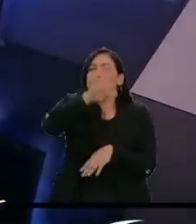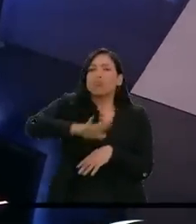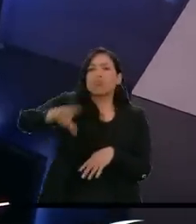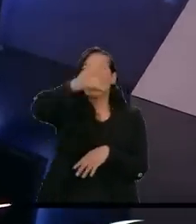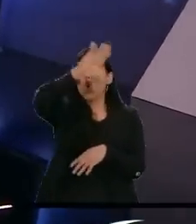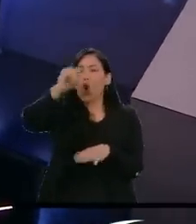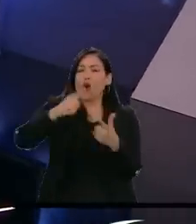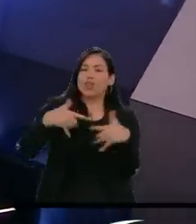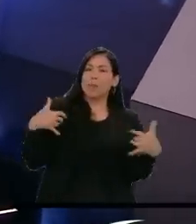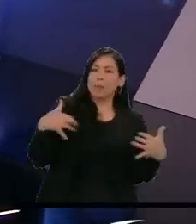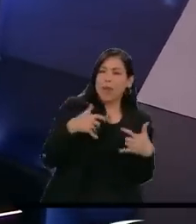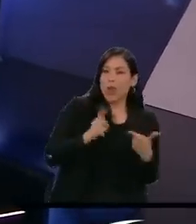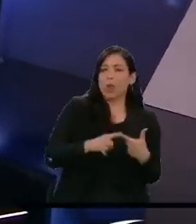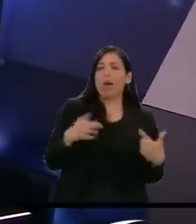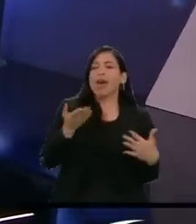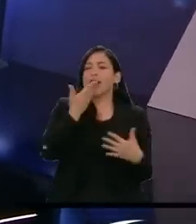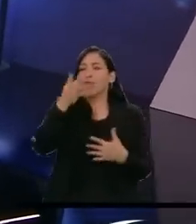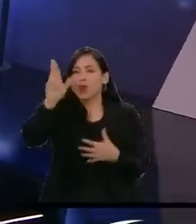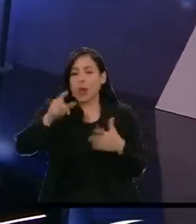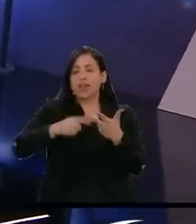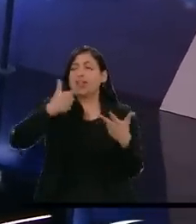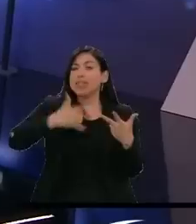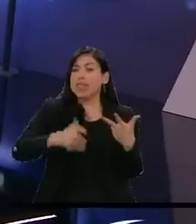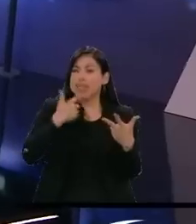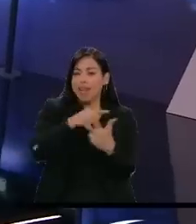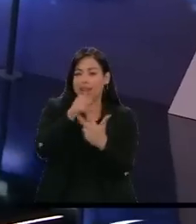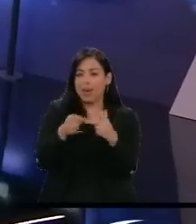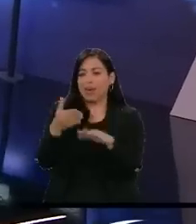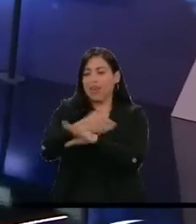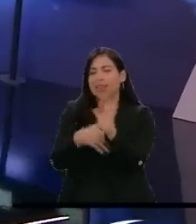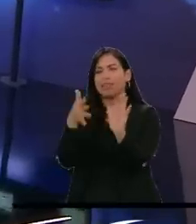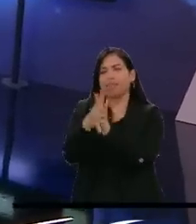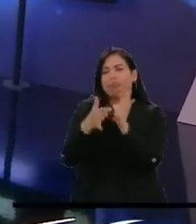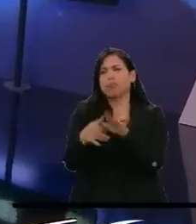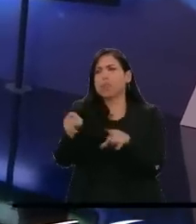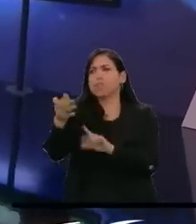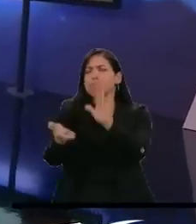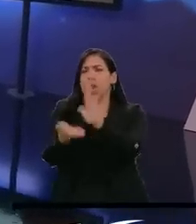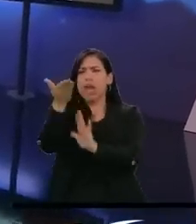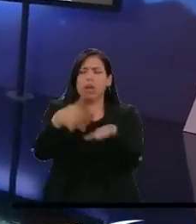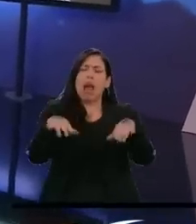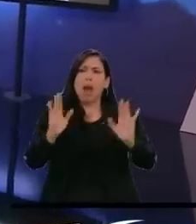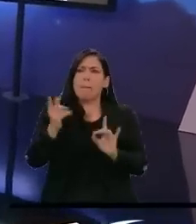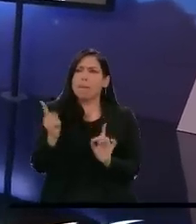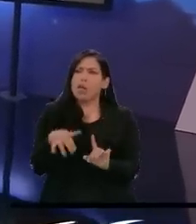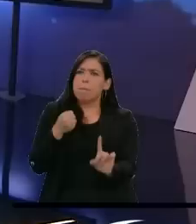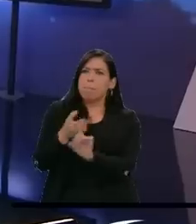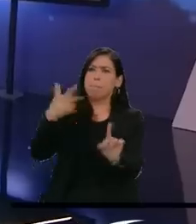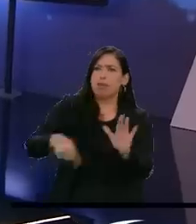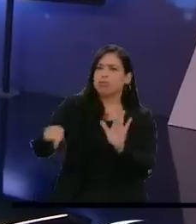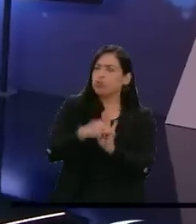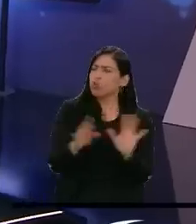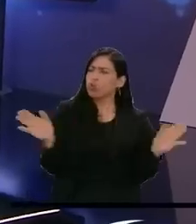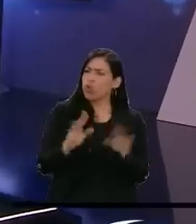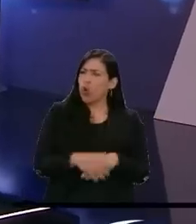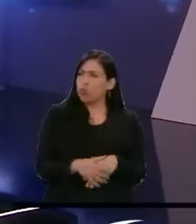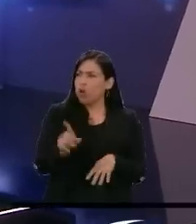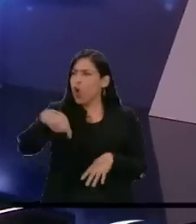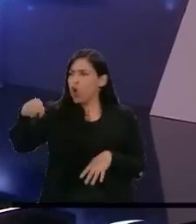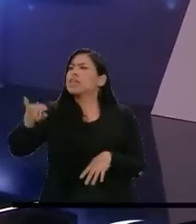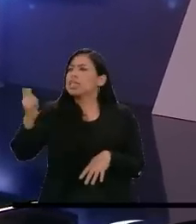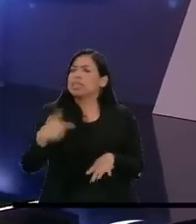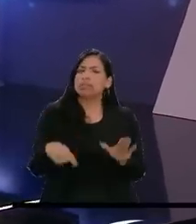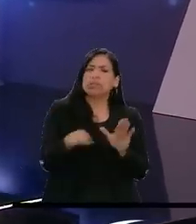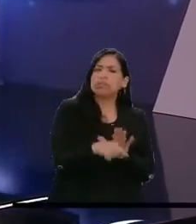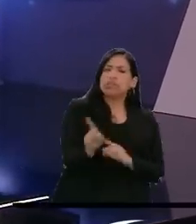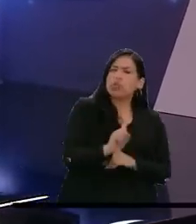como Valledupar, Riohacha y Sincelejo, tal como lo reportábamos, donde la variación fue menor en comparación con las ciudades donde se registraron